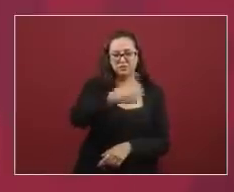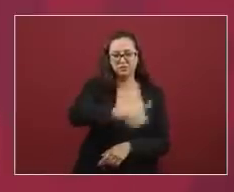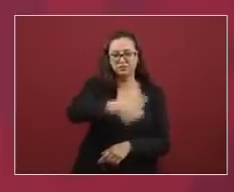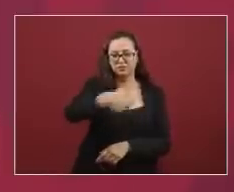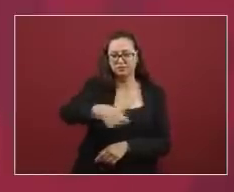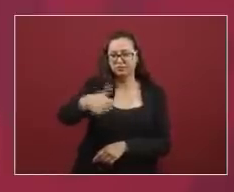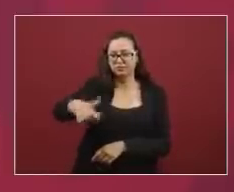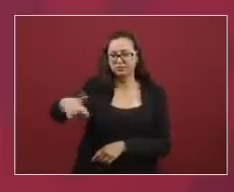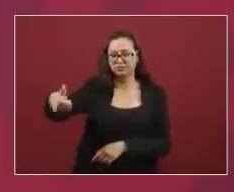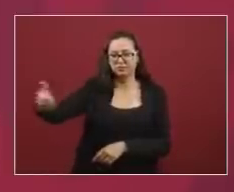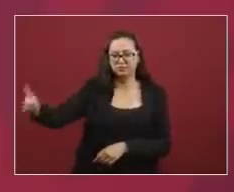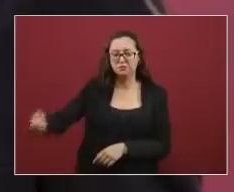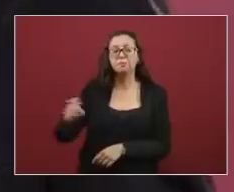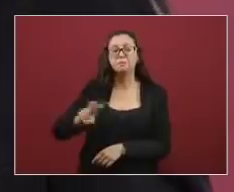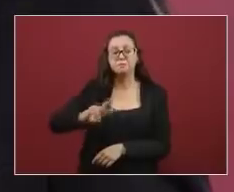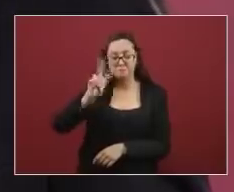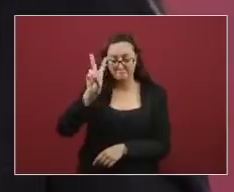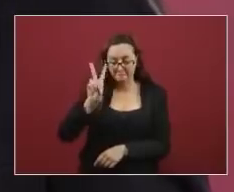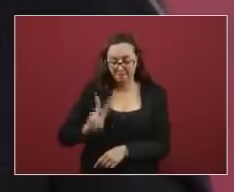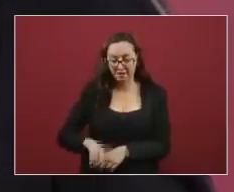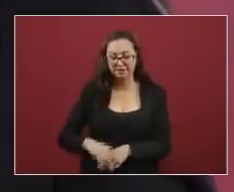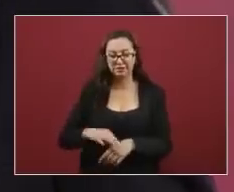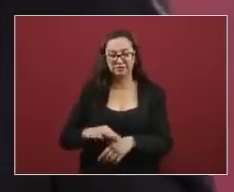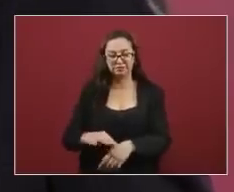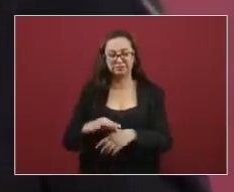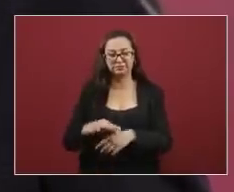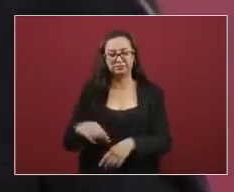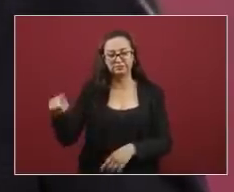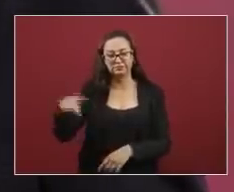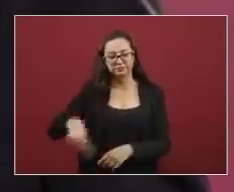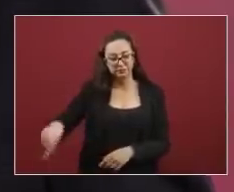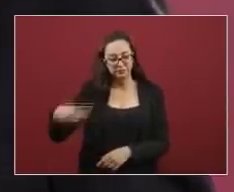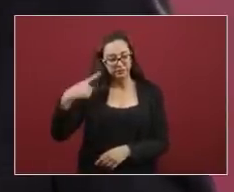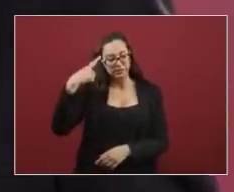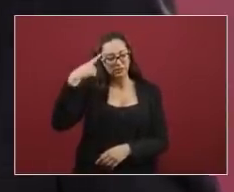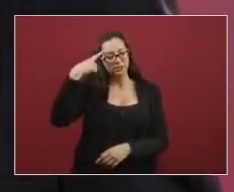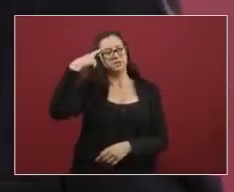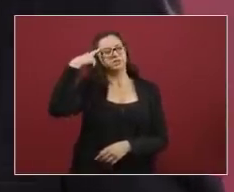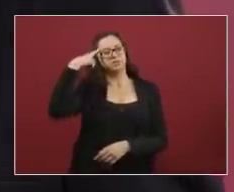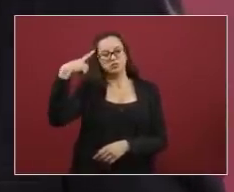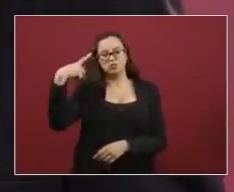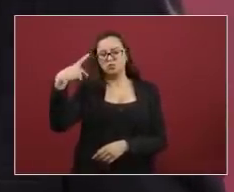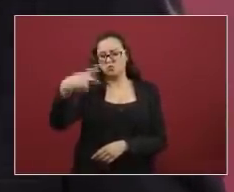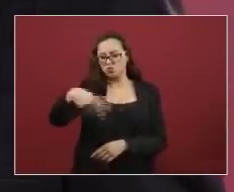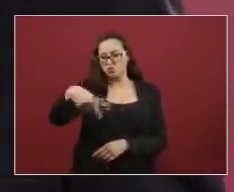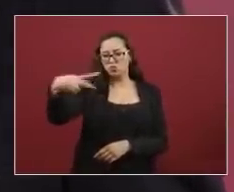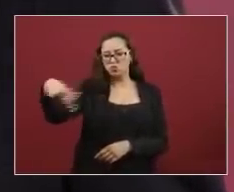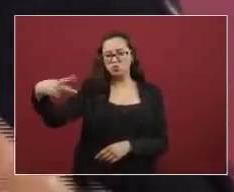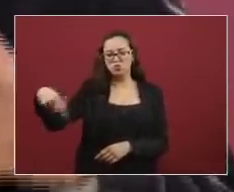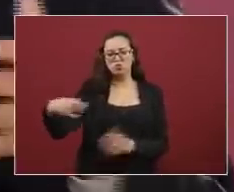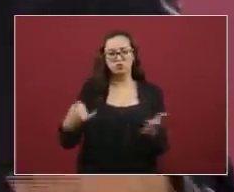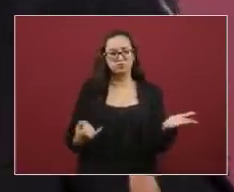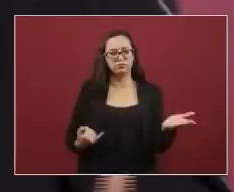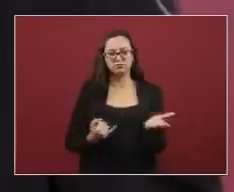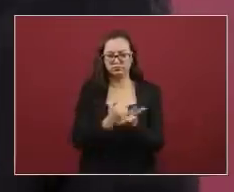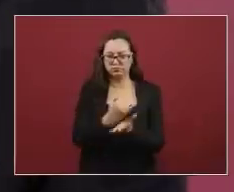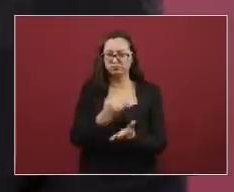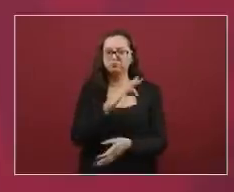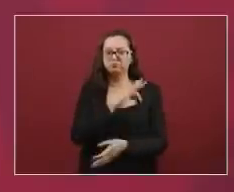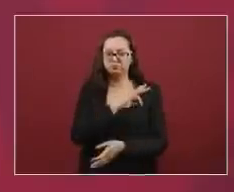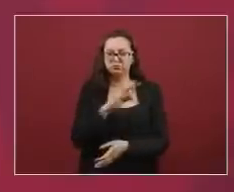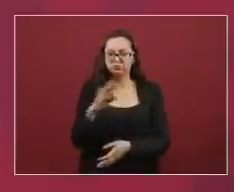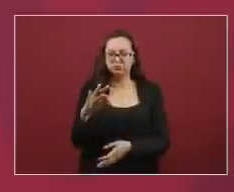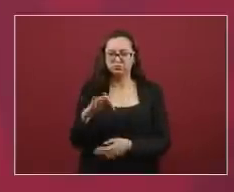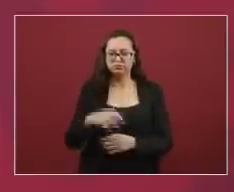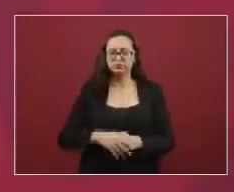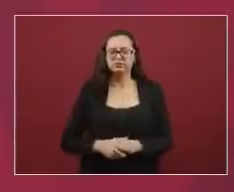es una persona consciente, con criterio, y